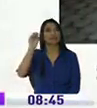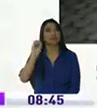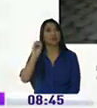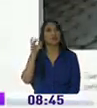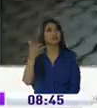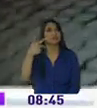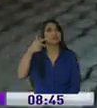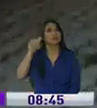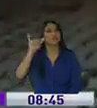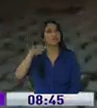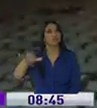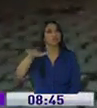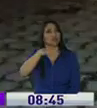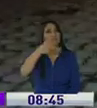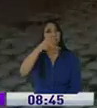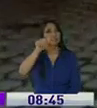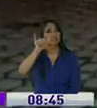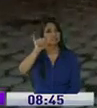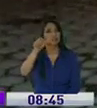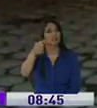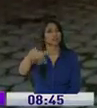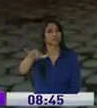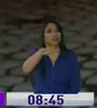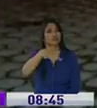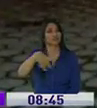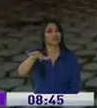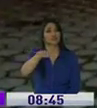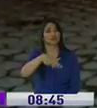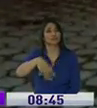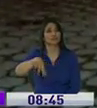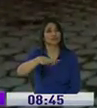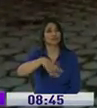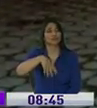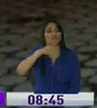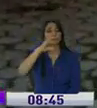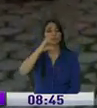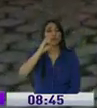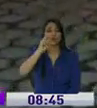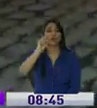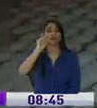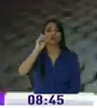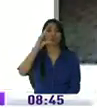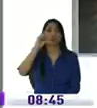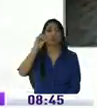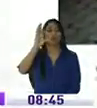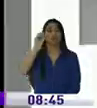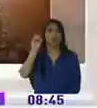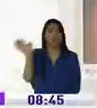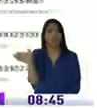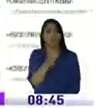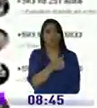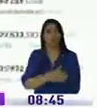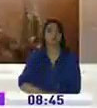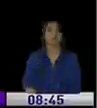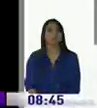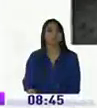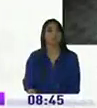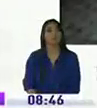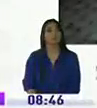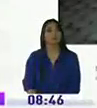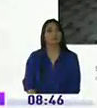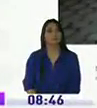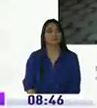Chillos. Esto es en Los Chillos, sector, sector de Conocoto. Esto bastante es sector de Conocoto. Hay por ahí también. Está. Sector